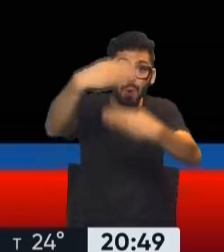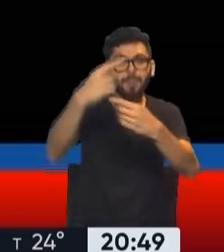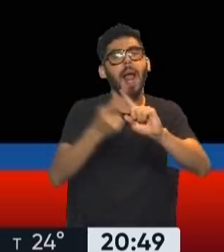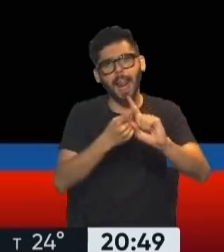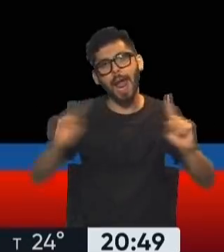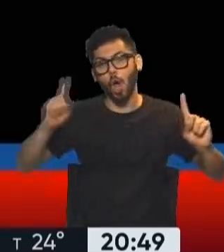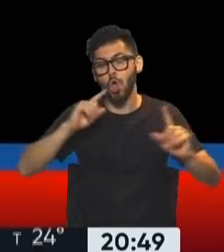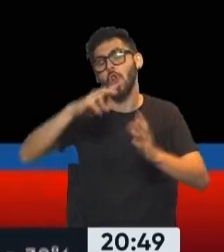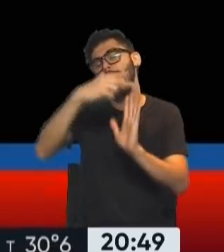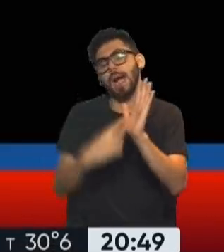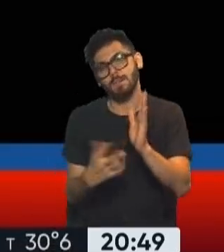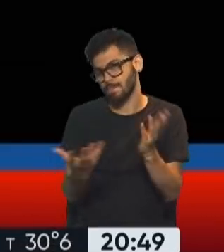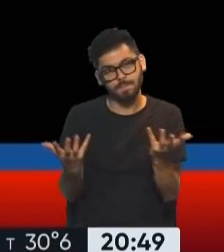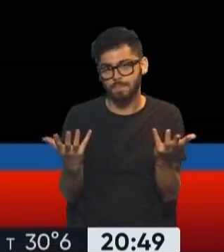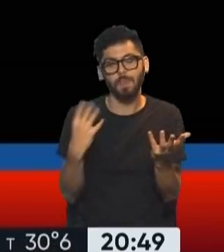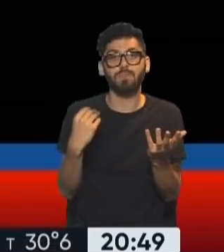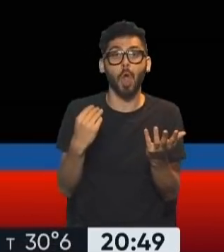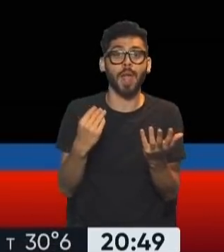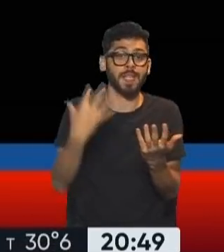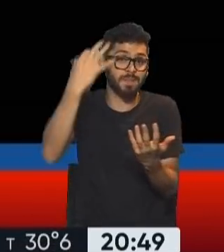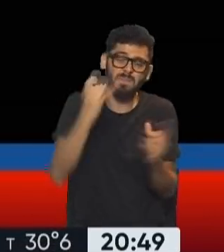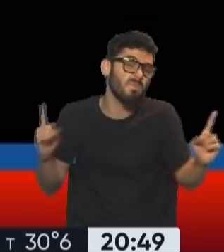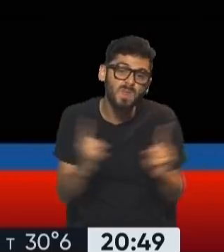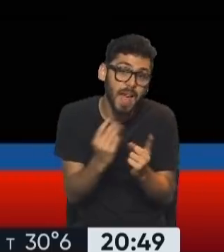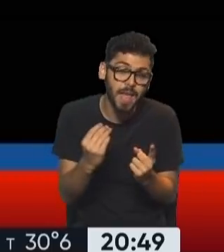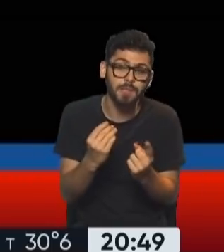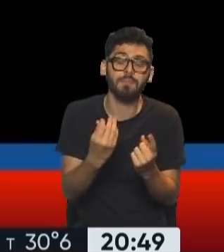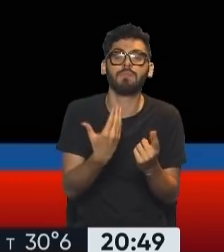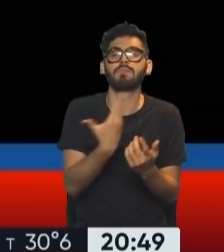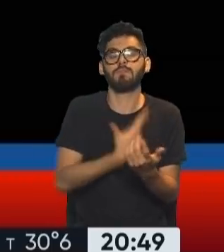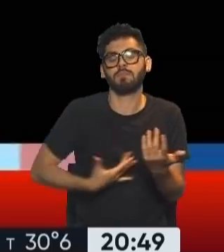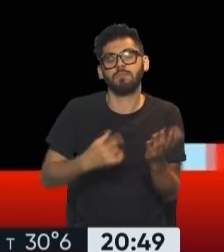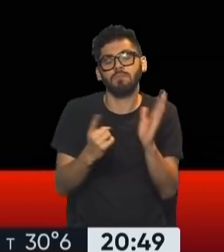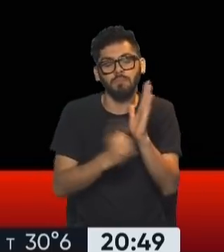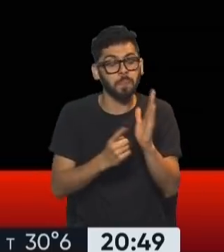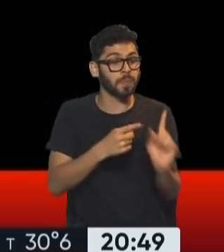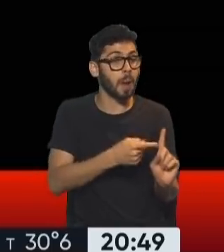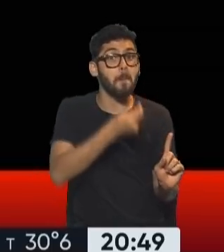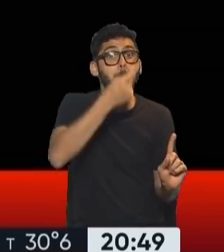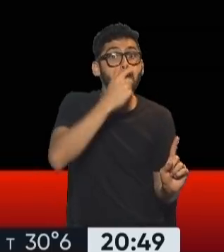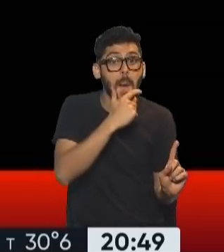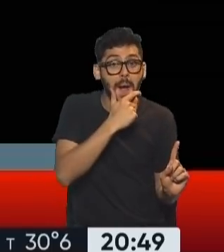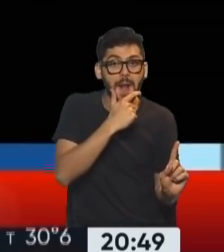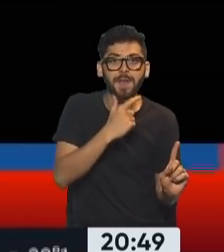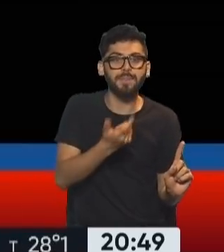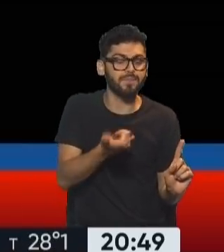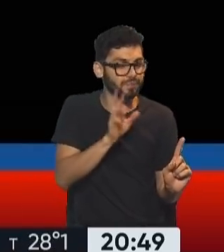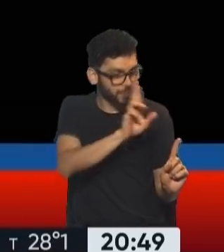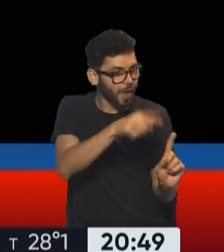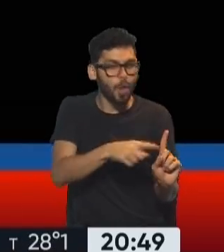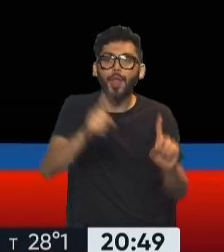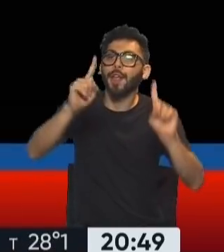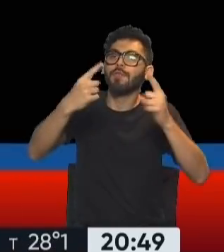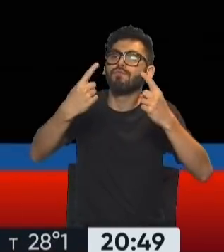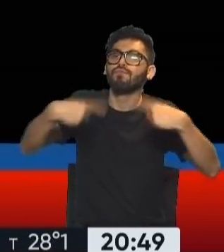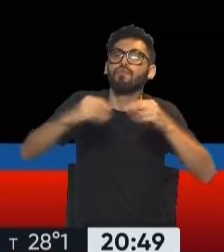extenso, no lo vamos a leer porque básicamente es esto, habilita a Mauricio Macri a que pueda declarar. Era inminente, ya se